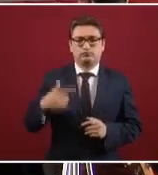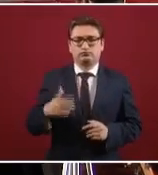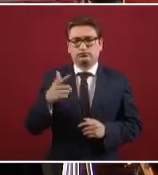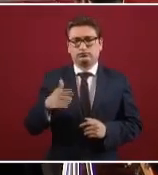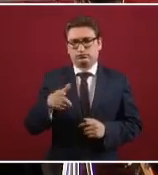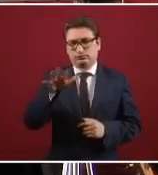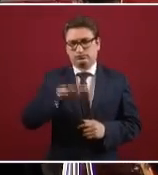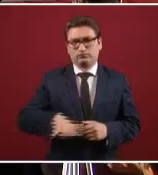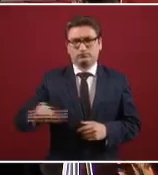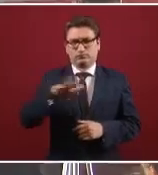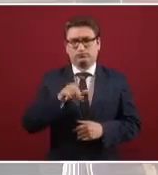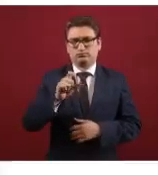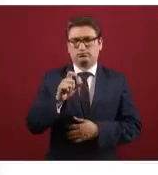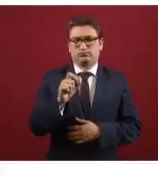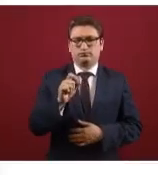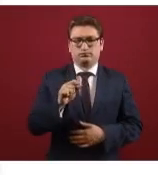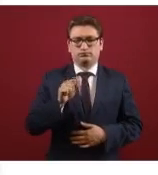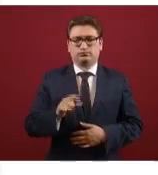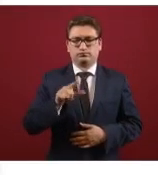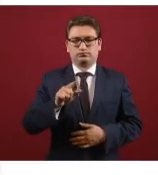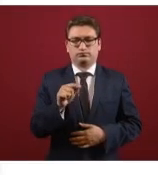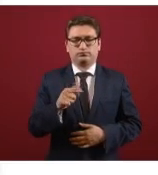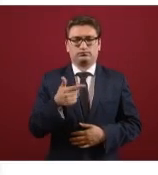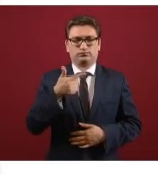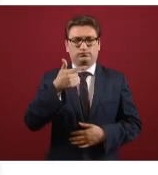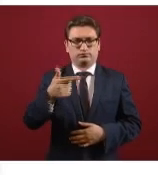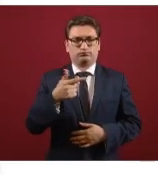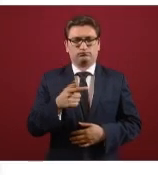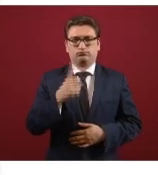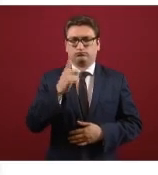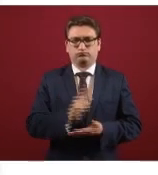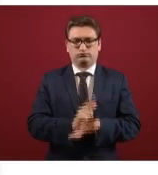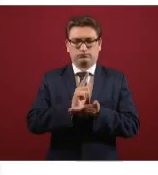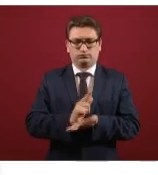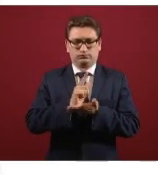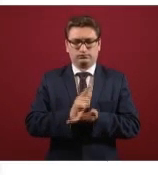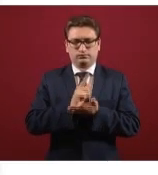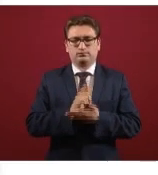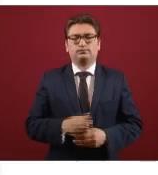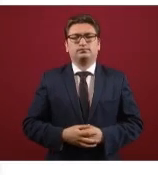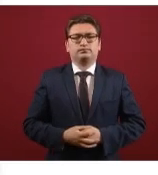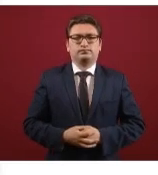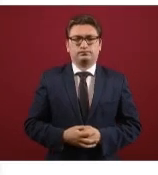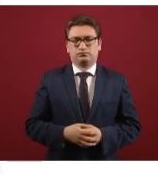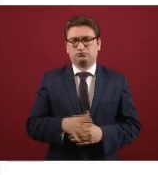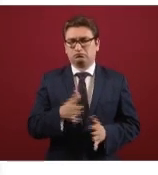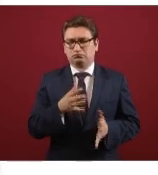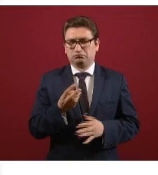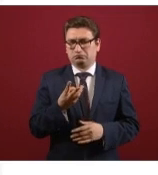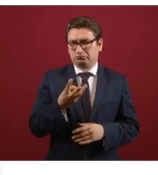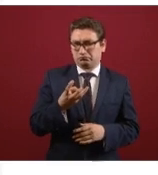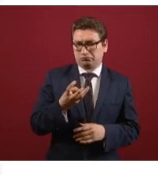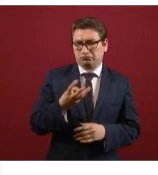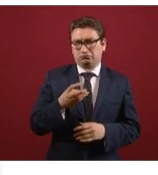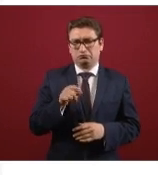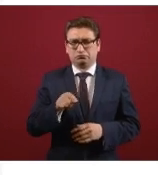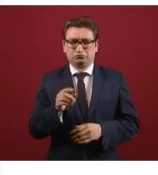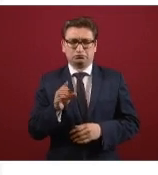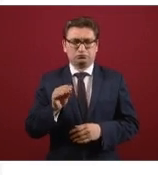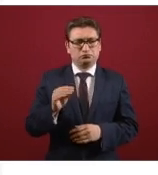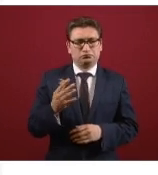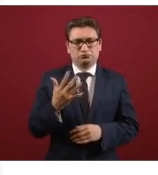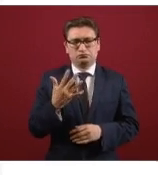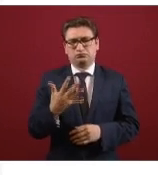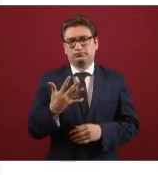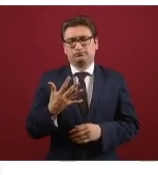a 20 pesos de 77 centavos por litro con un margen de 3 pesos 95 centavos por litro